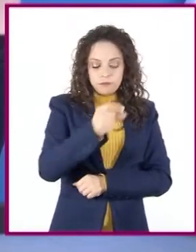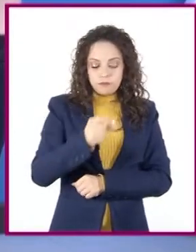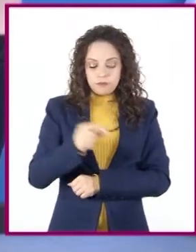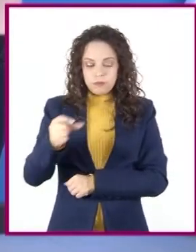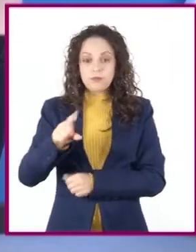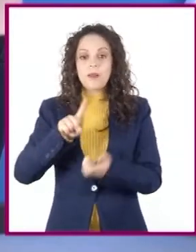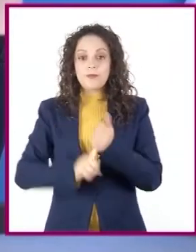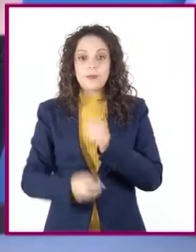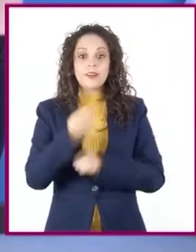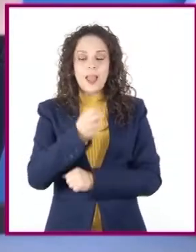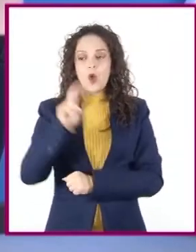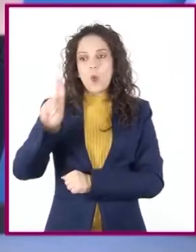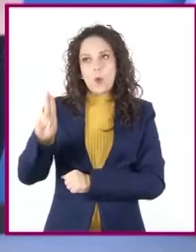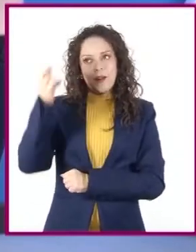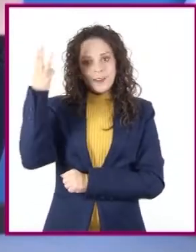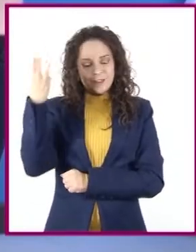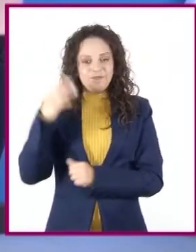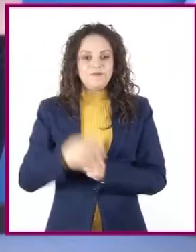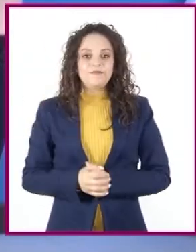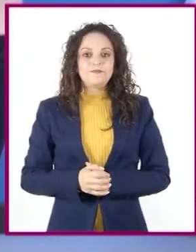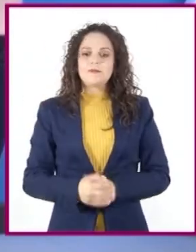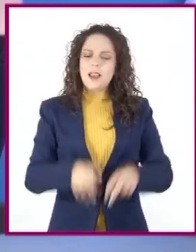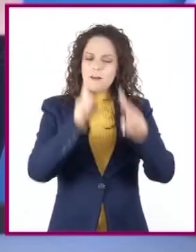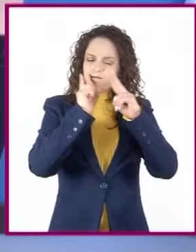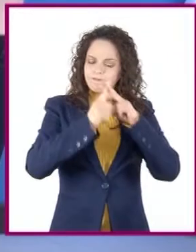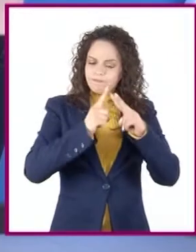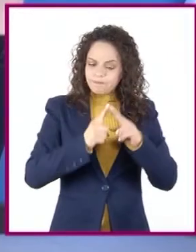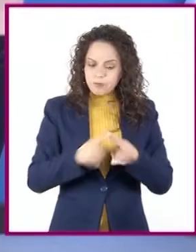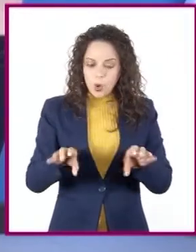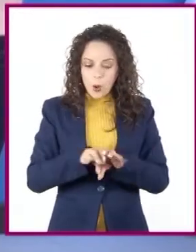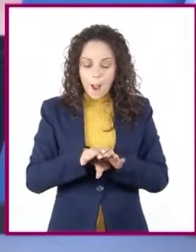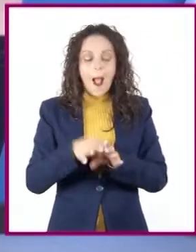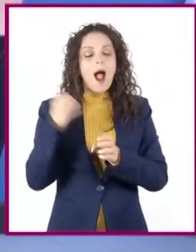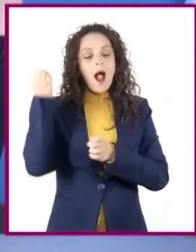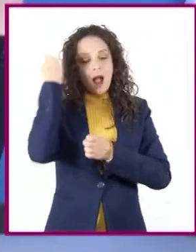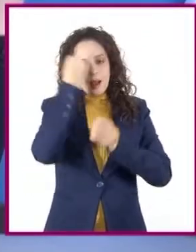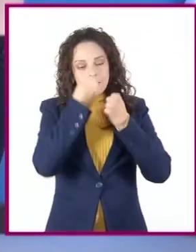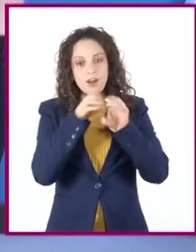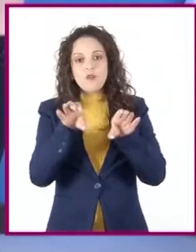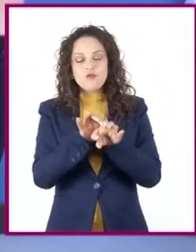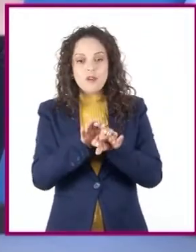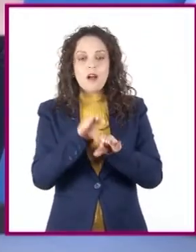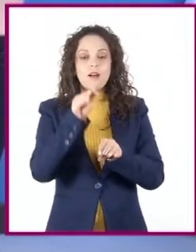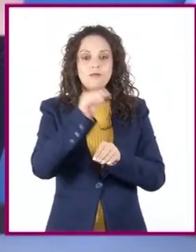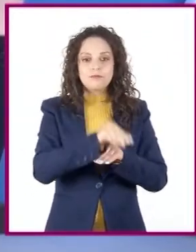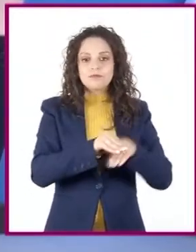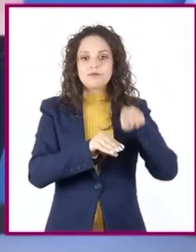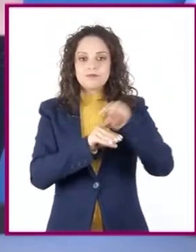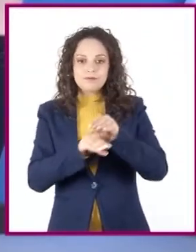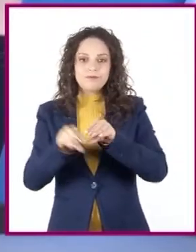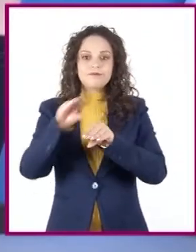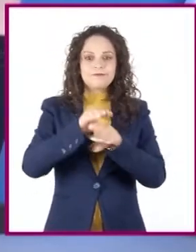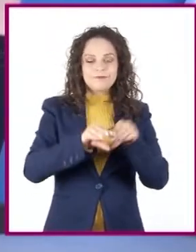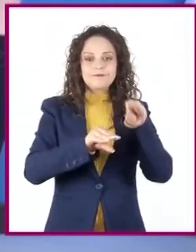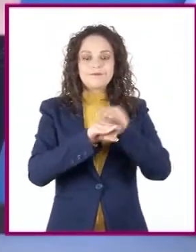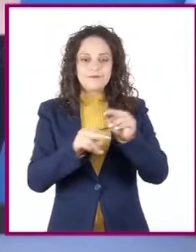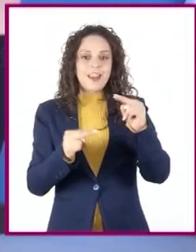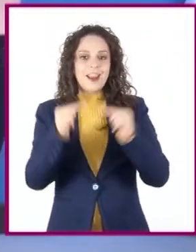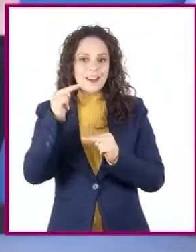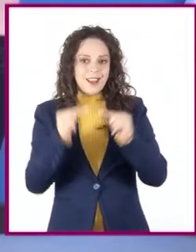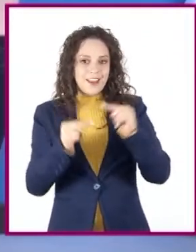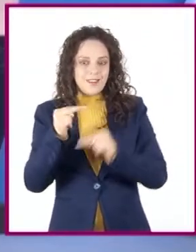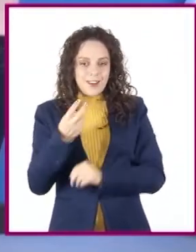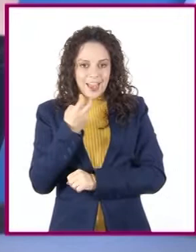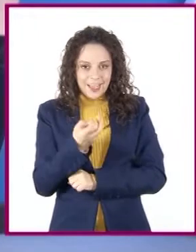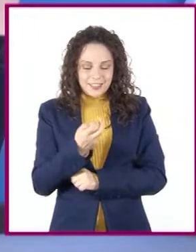El cálculo se desarrolló analizando la construcción del prisma, es decir, agregando niveles al cuerpo